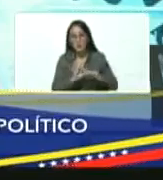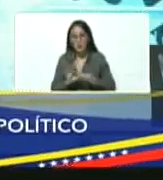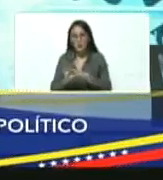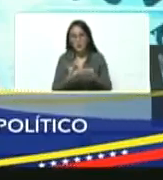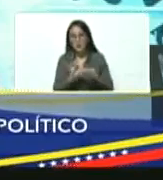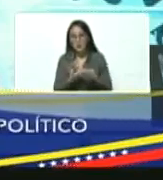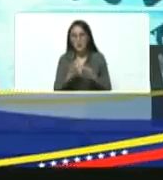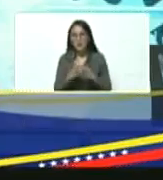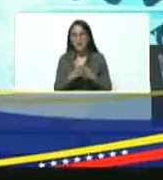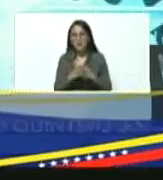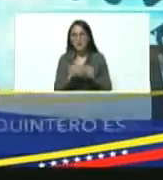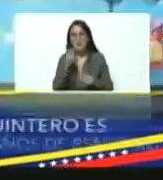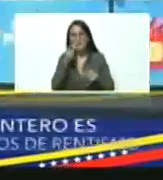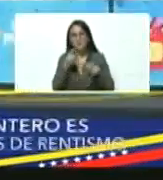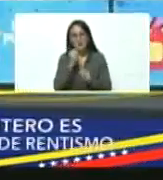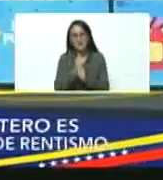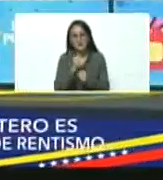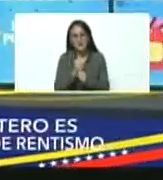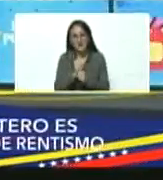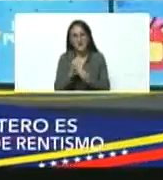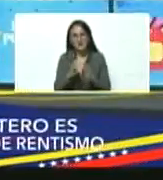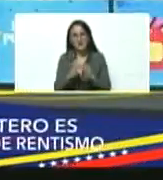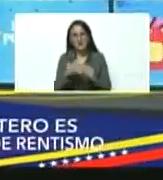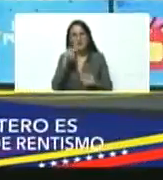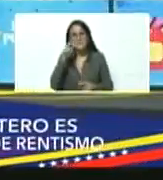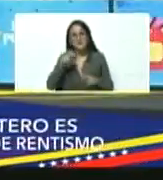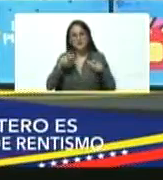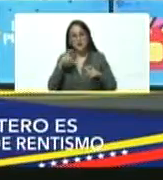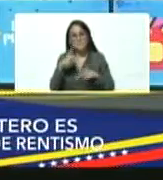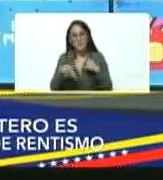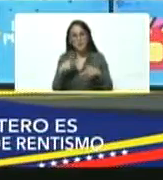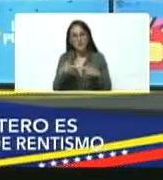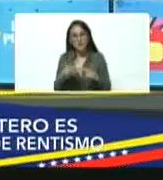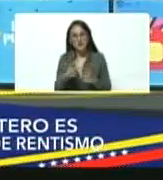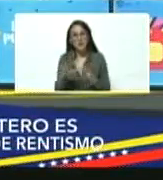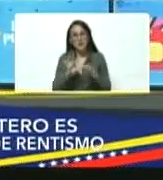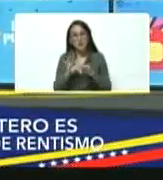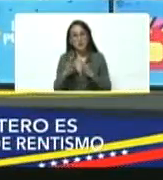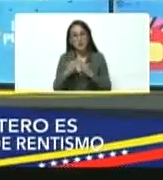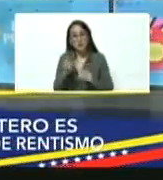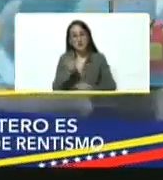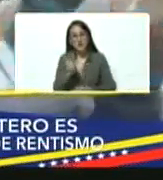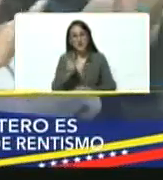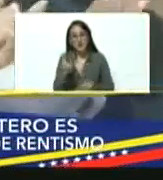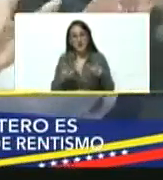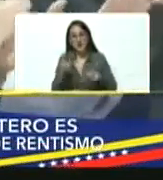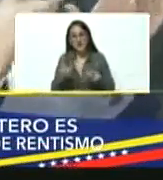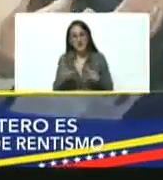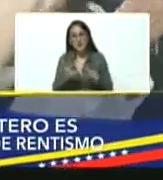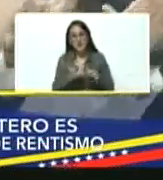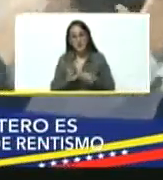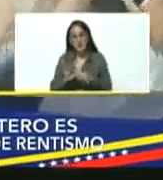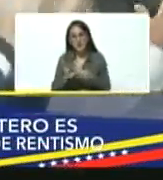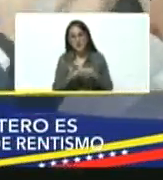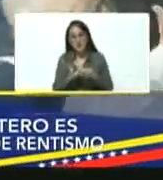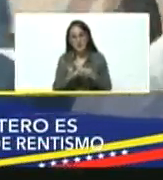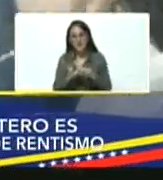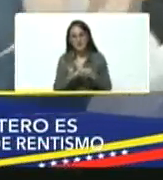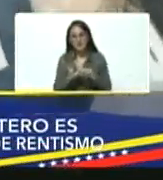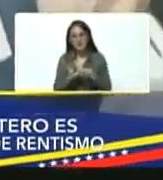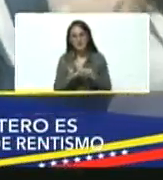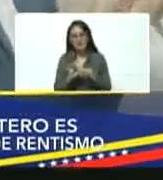de todos los que trabajamos, de todos los que producen, con la unión de todos los venezolanos y todas las venezolanas. La unión para ver